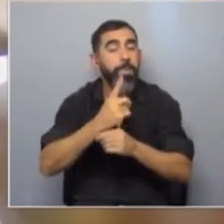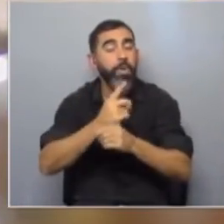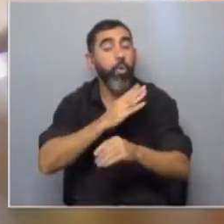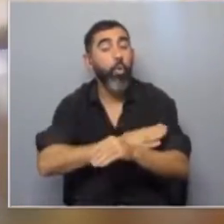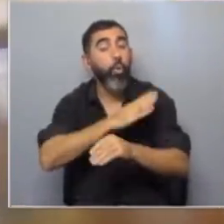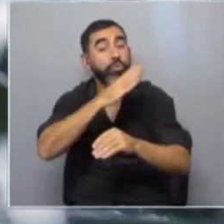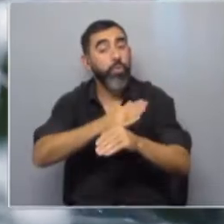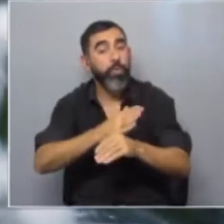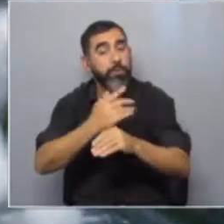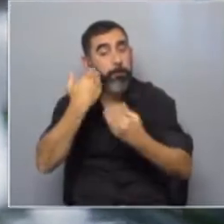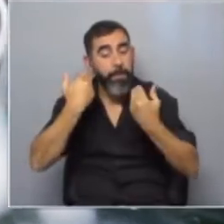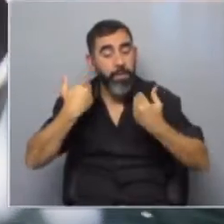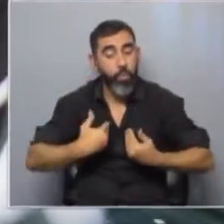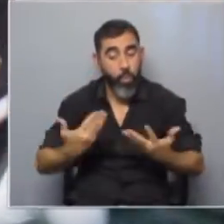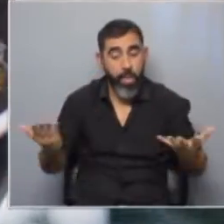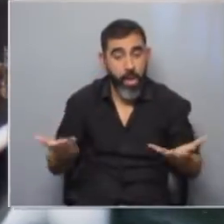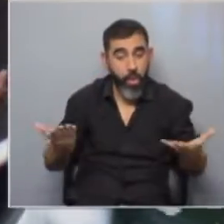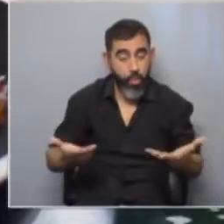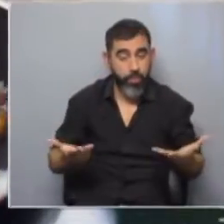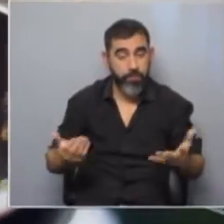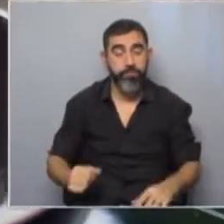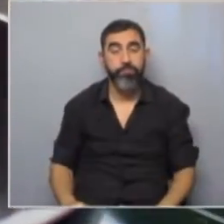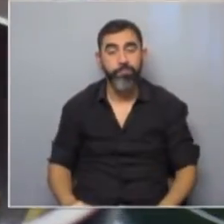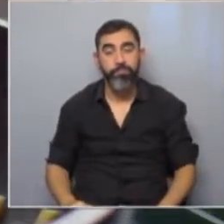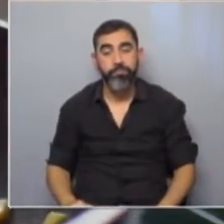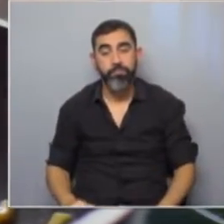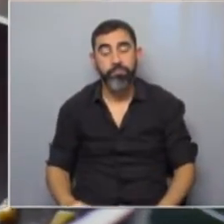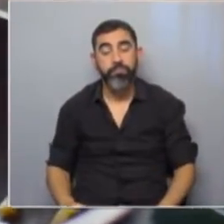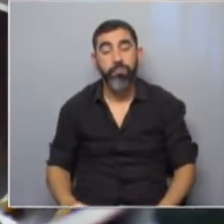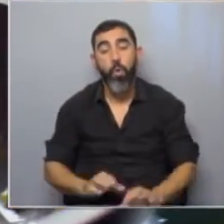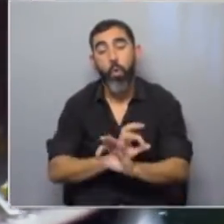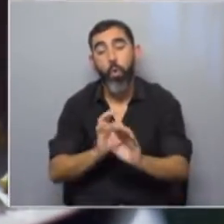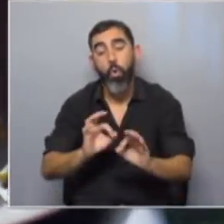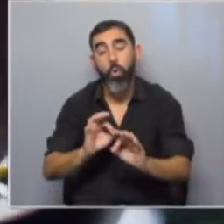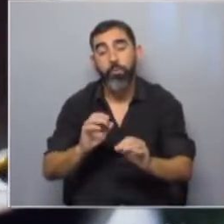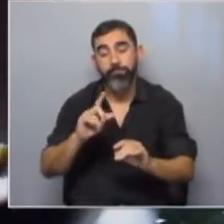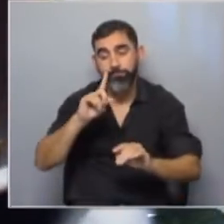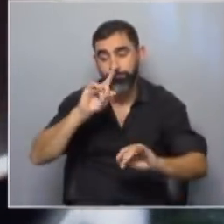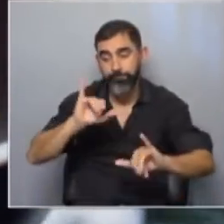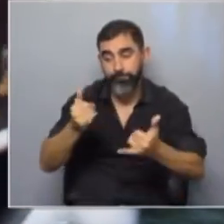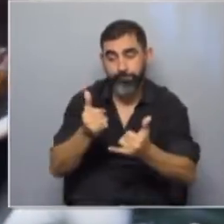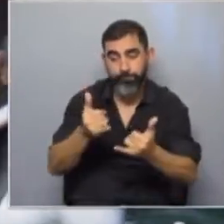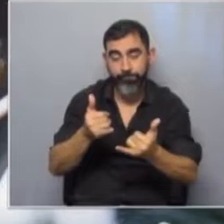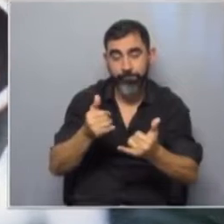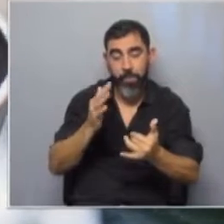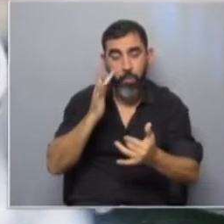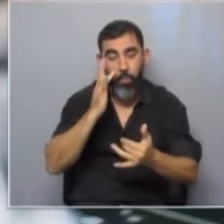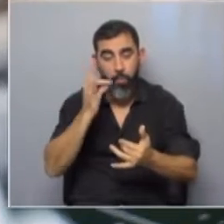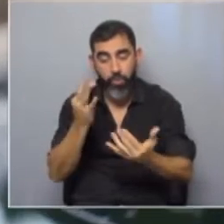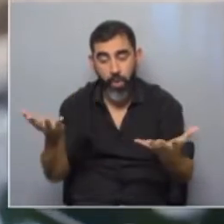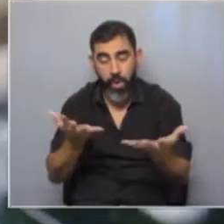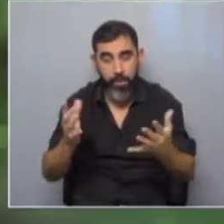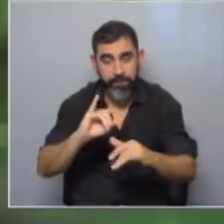consecuencias futuras de su comportamiento actual, digamos, y tienen un foco como más inmediato, ¿sí? Una orientación